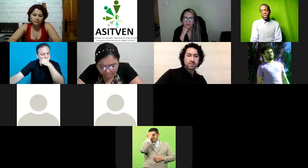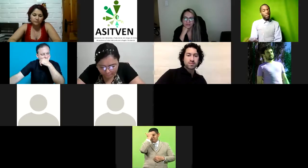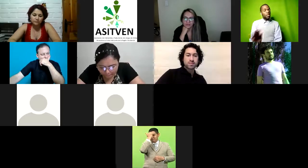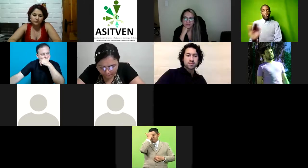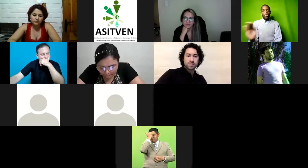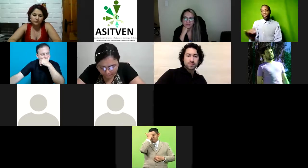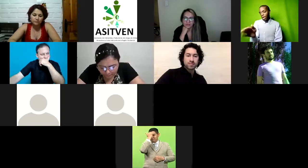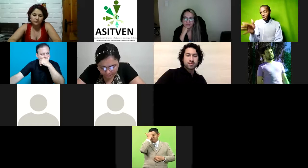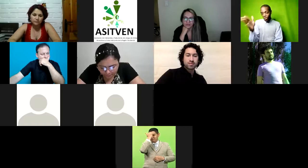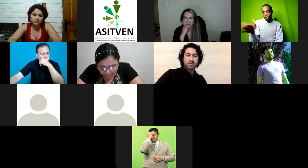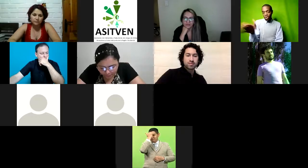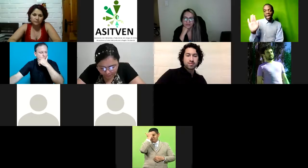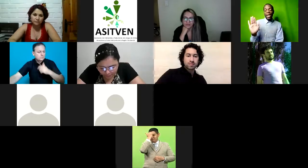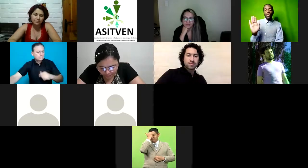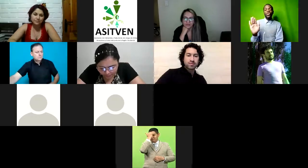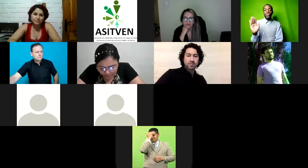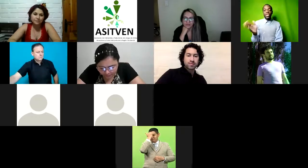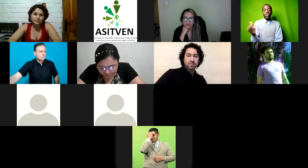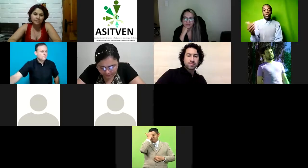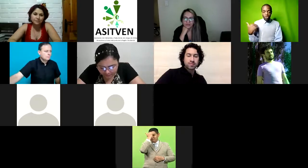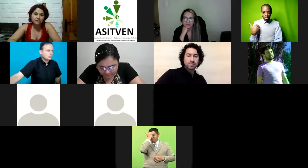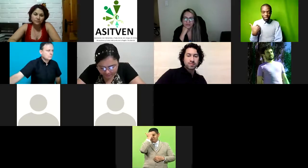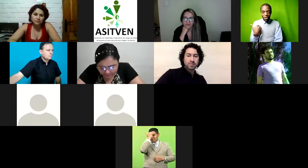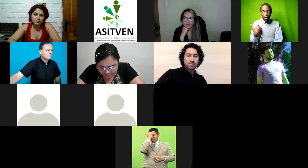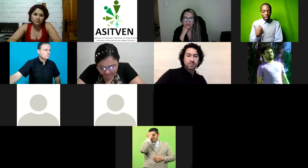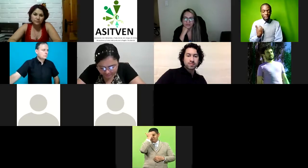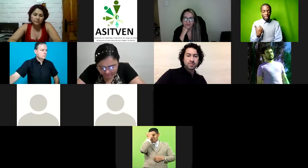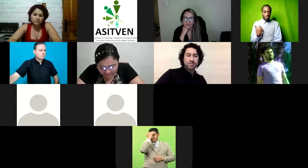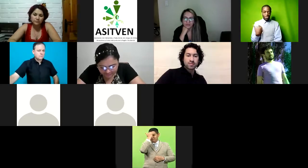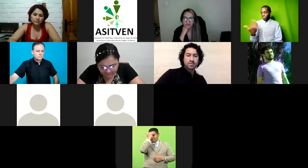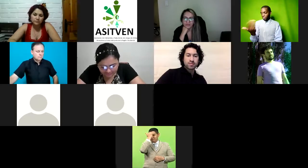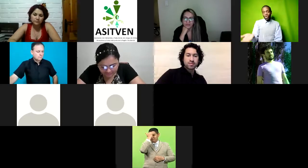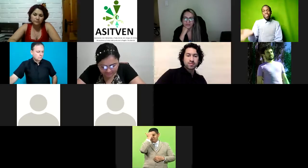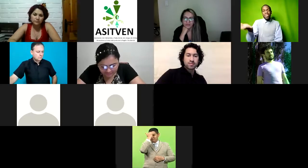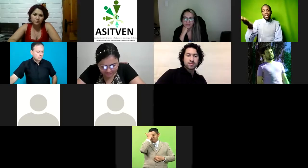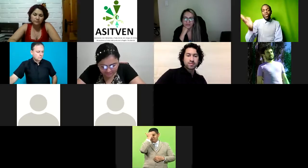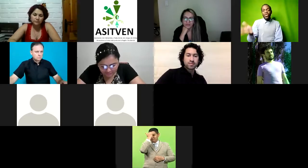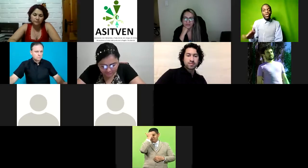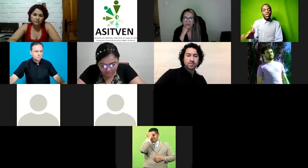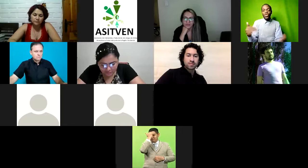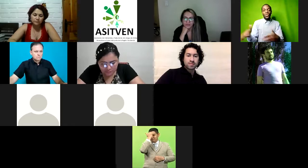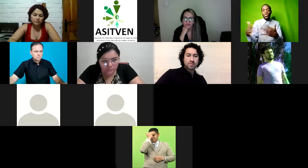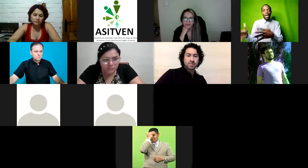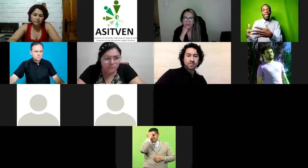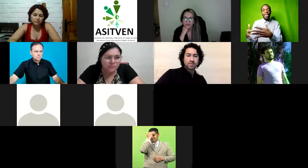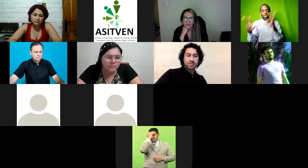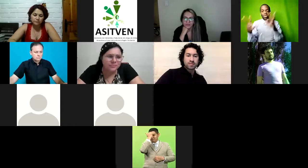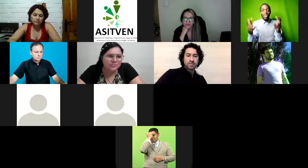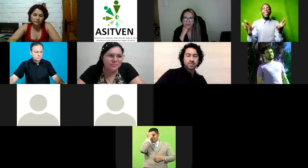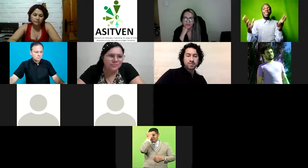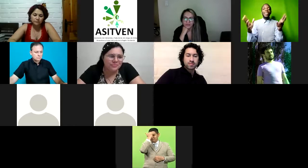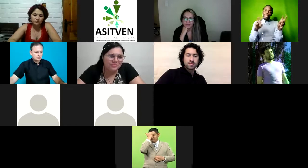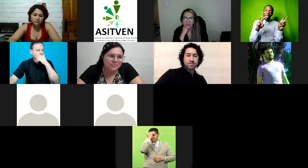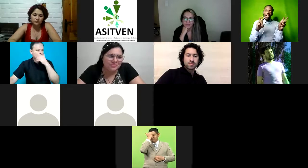manera, como por ejemplo, tú quizás habías conocido a ese niño sordo, lo digo porque me pasó. Yo toda mi vida conocí a un niño sordo, fui su